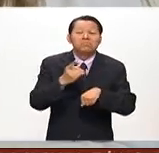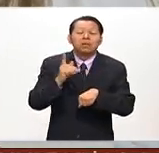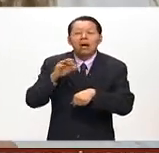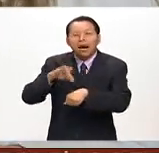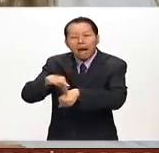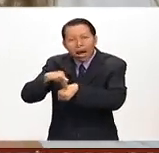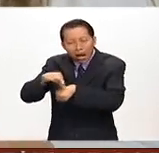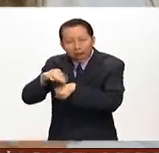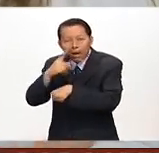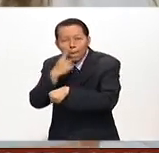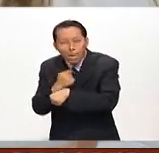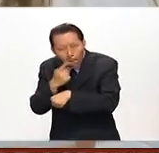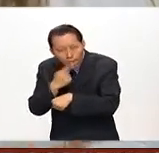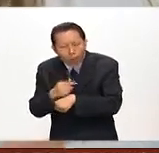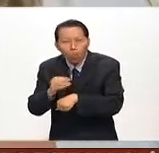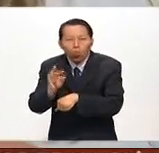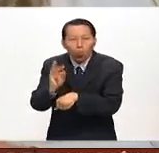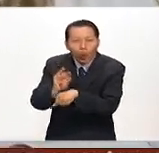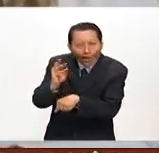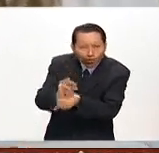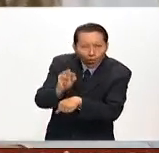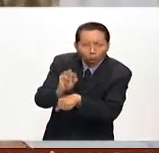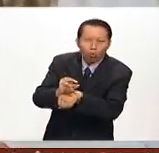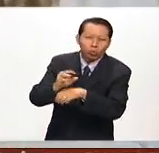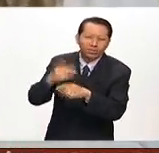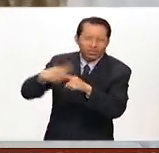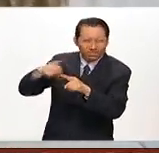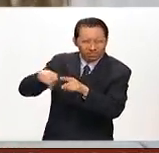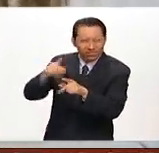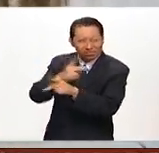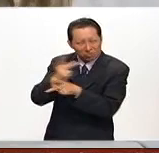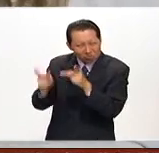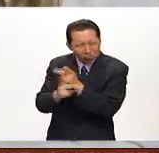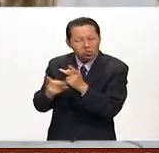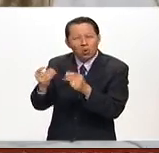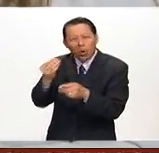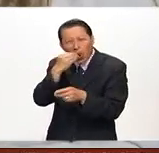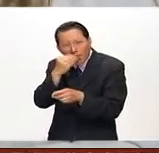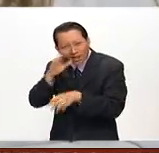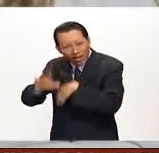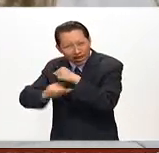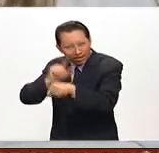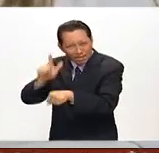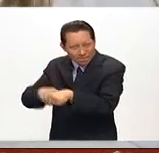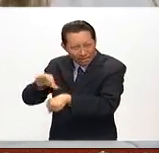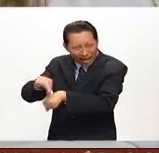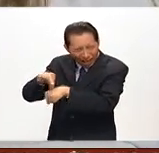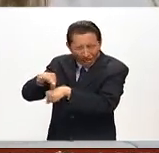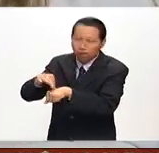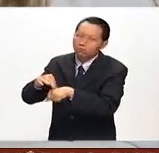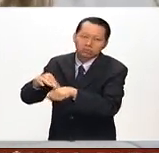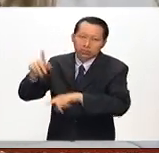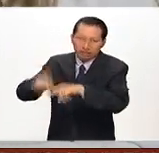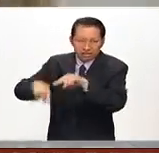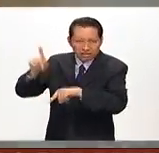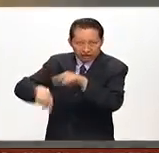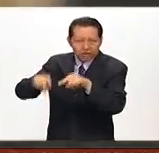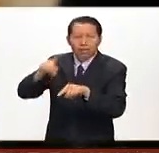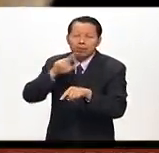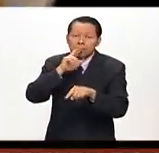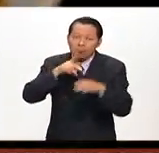rojas, huevo, productos de origen animal. Entonces, por ahí es que llegan buscando este tipo de